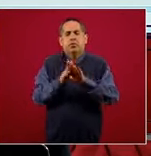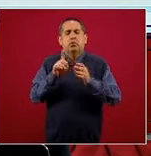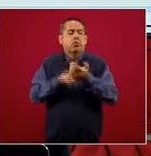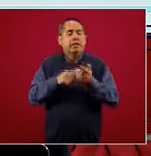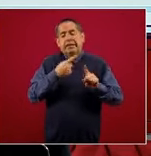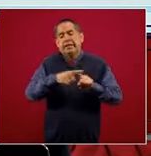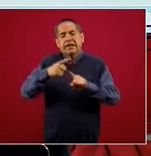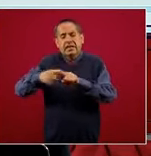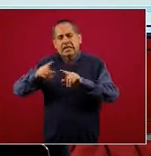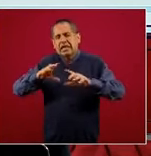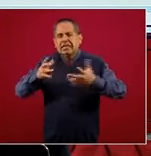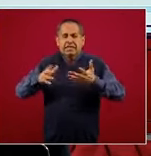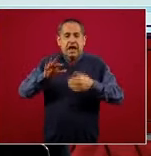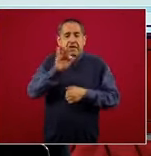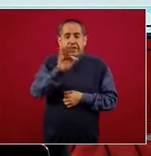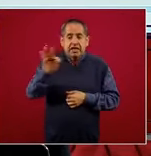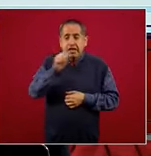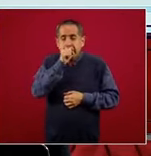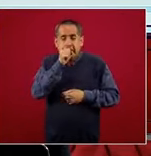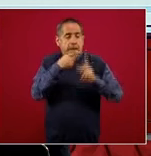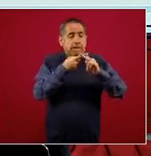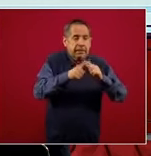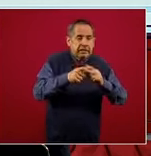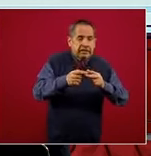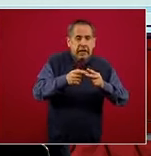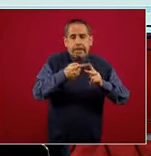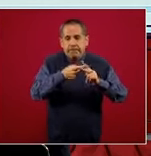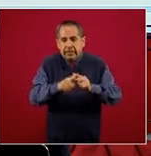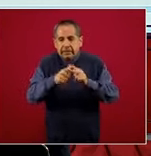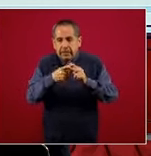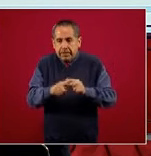con diferentes fechas de inicio, porque son las